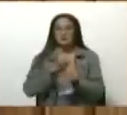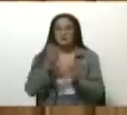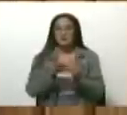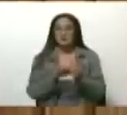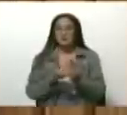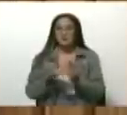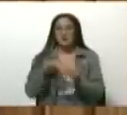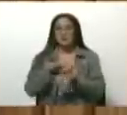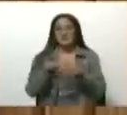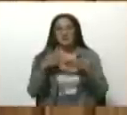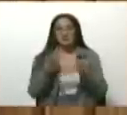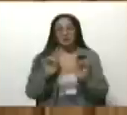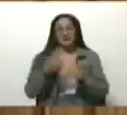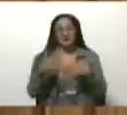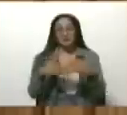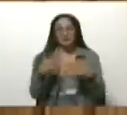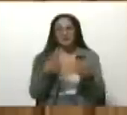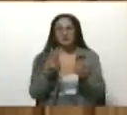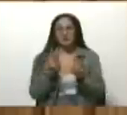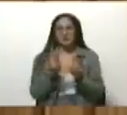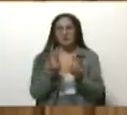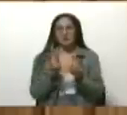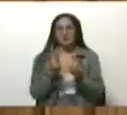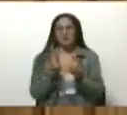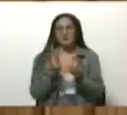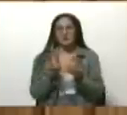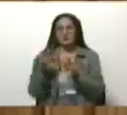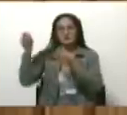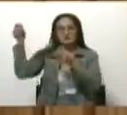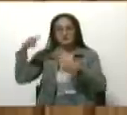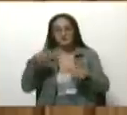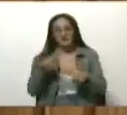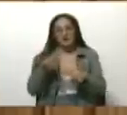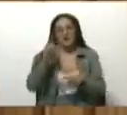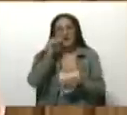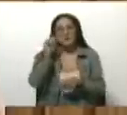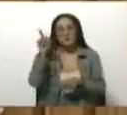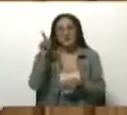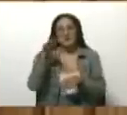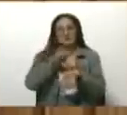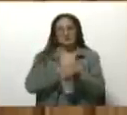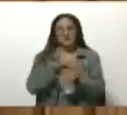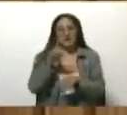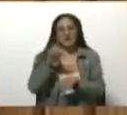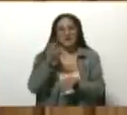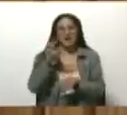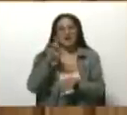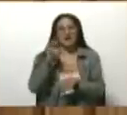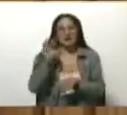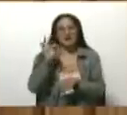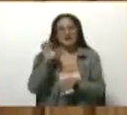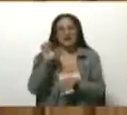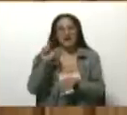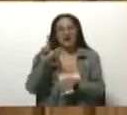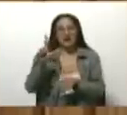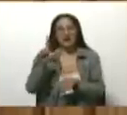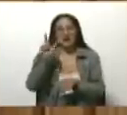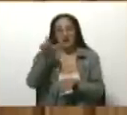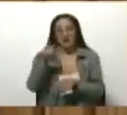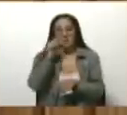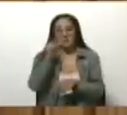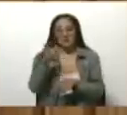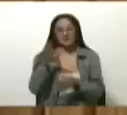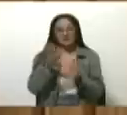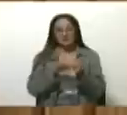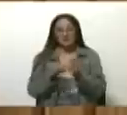inicia un nuevo proceso o solicita un nuevo proceso de extradición contra Rafael Ramírez y Nervis Villalobos por este delito.